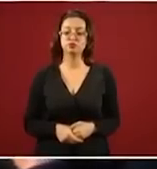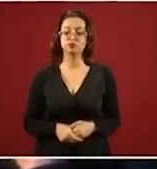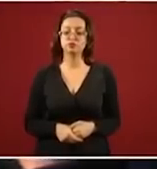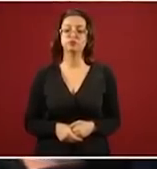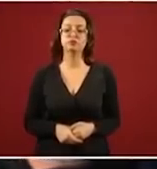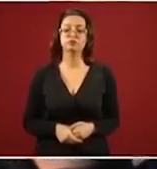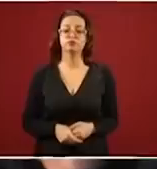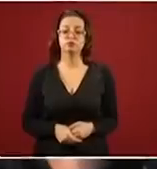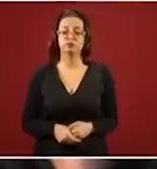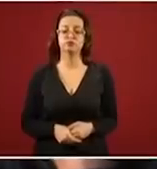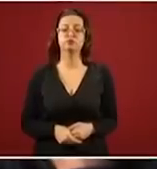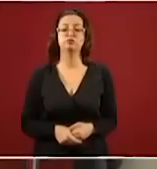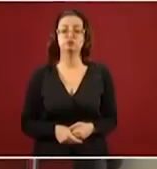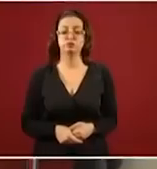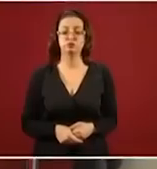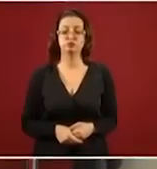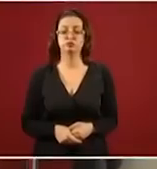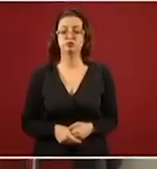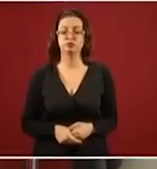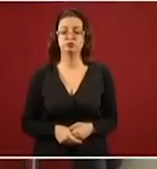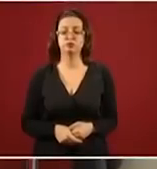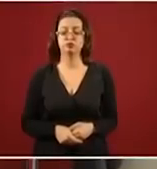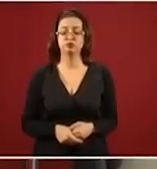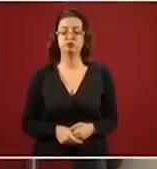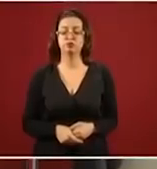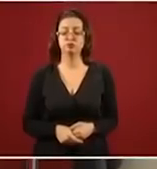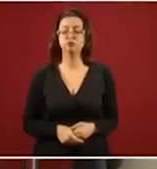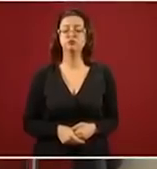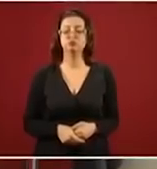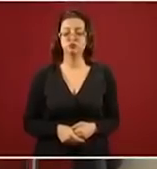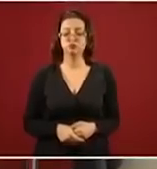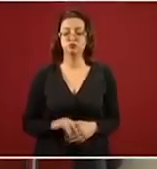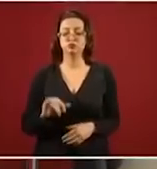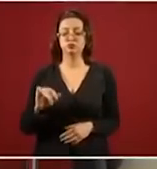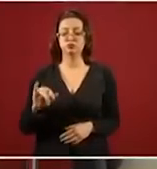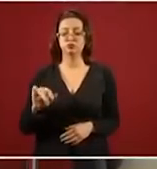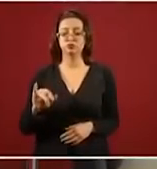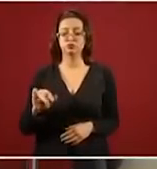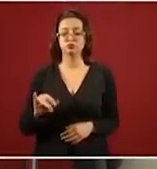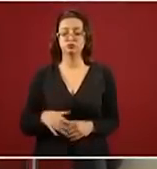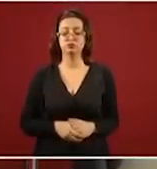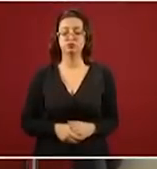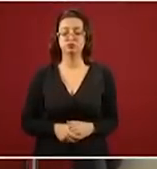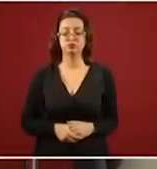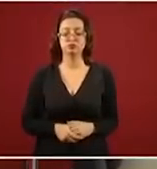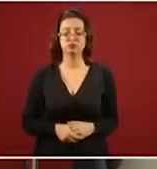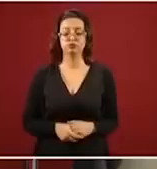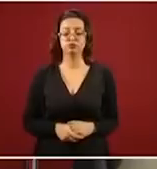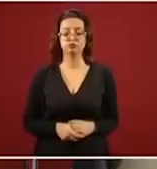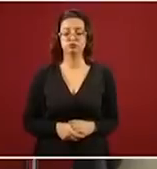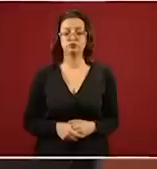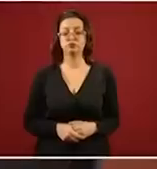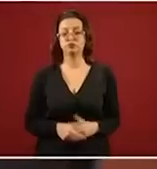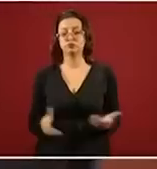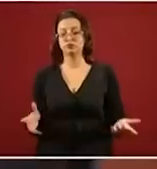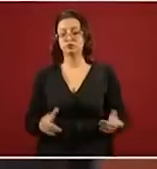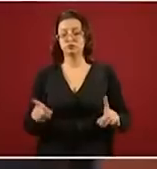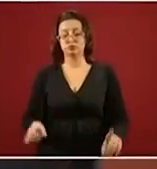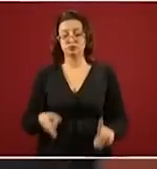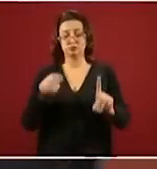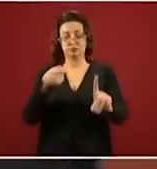así que devuelva todo y ya en ese caso en particular lo acabo de